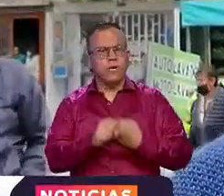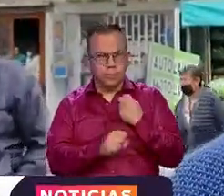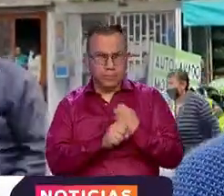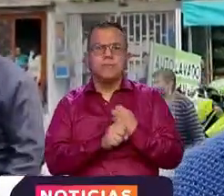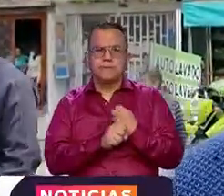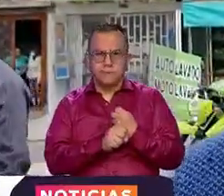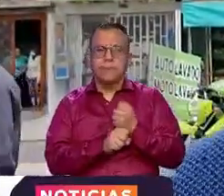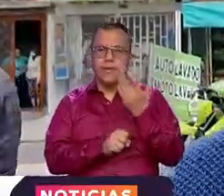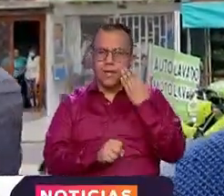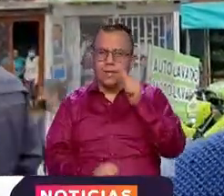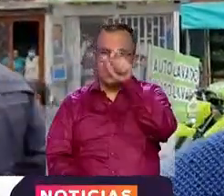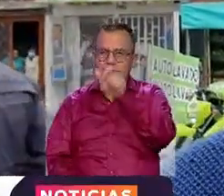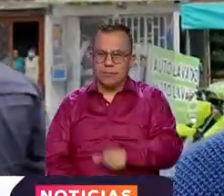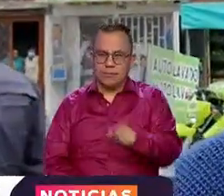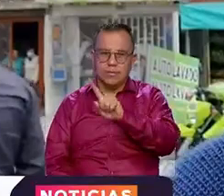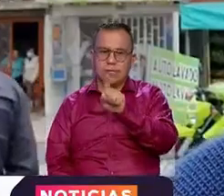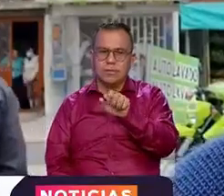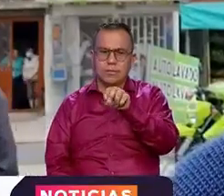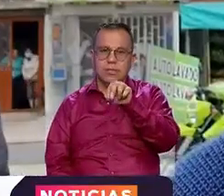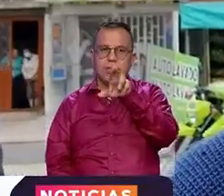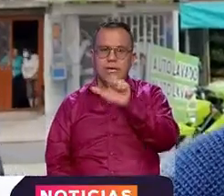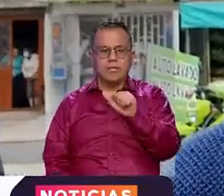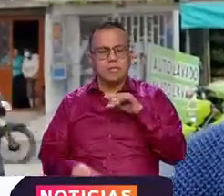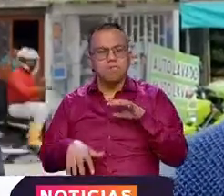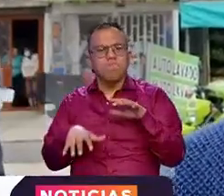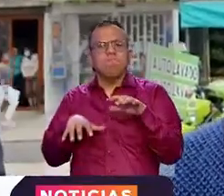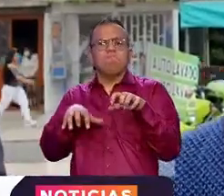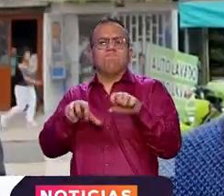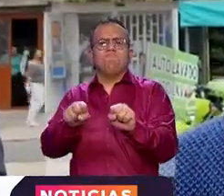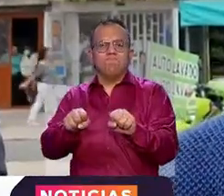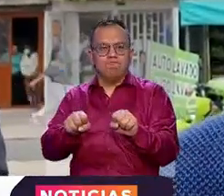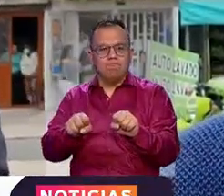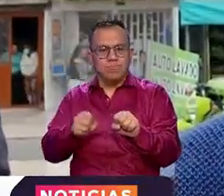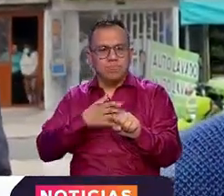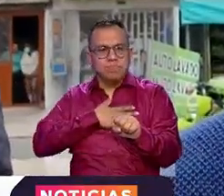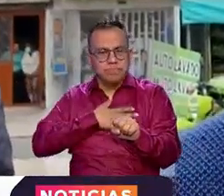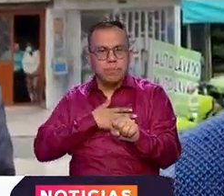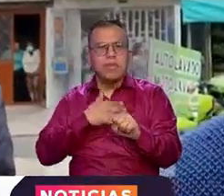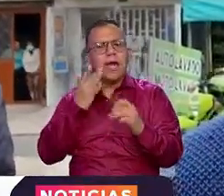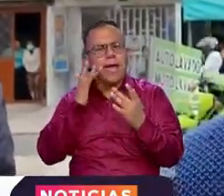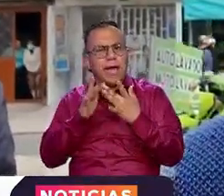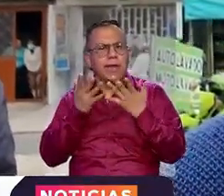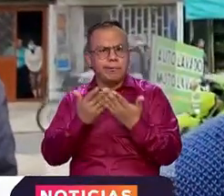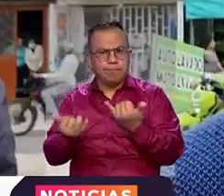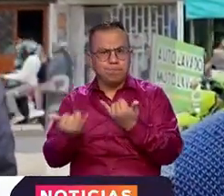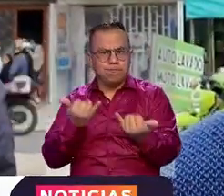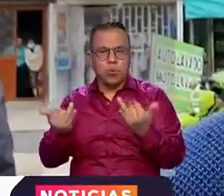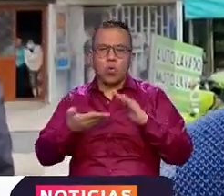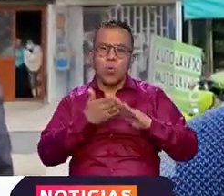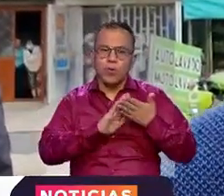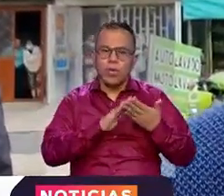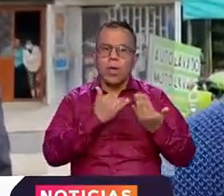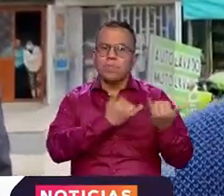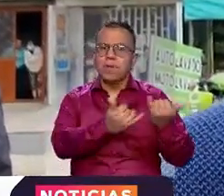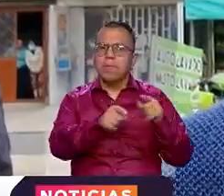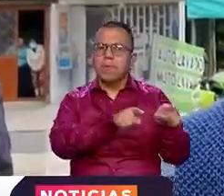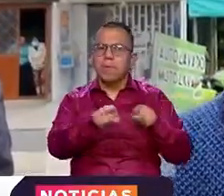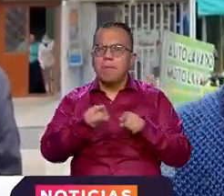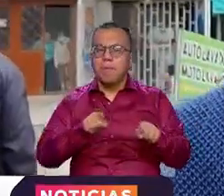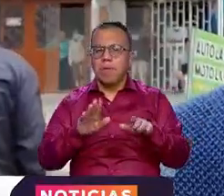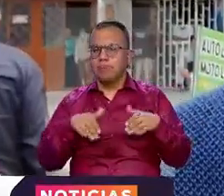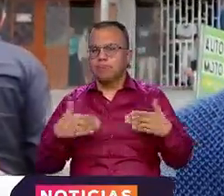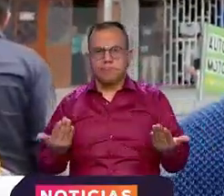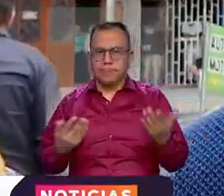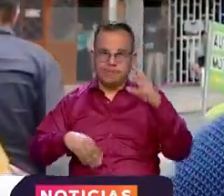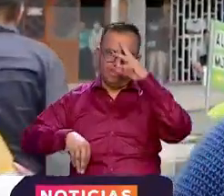la señora Sandra se apoderó de este sitio. Y de ahí empezó la comunidad pues